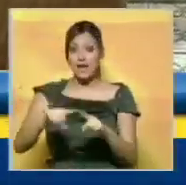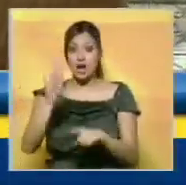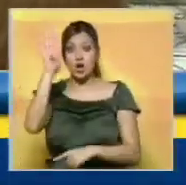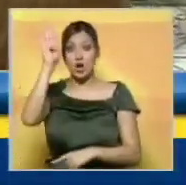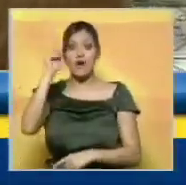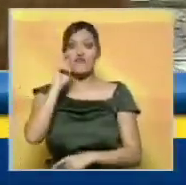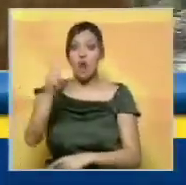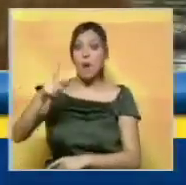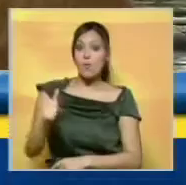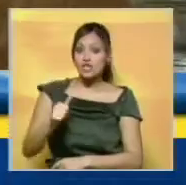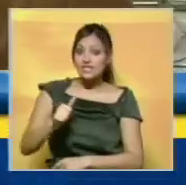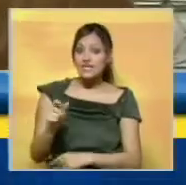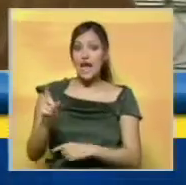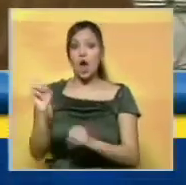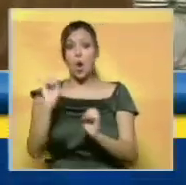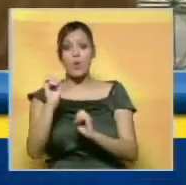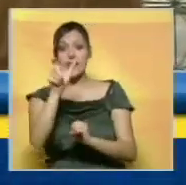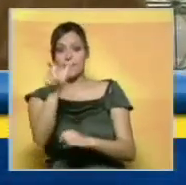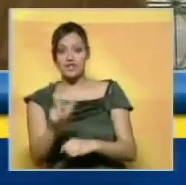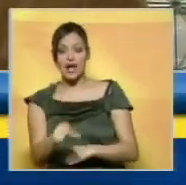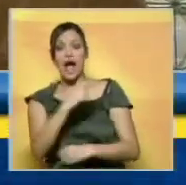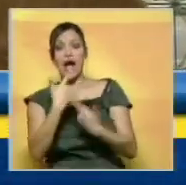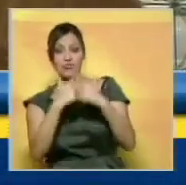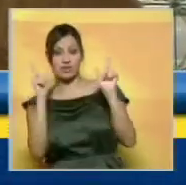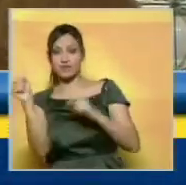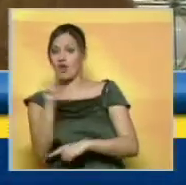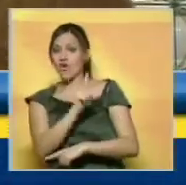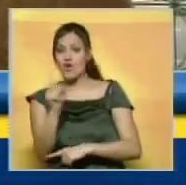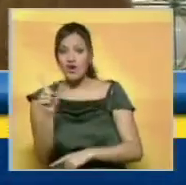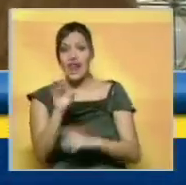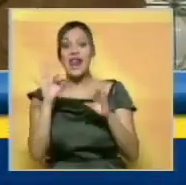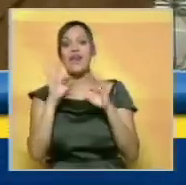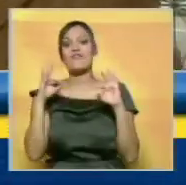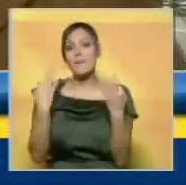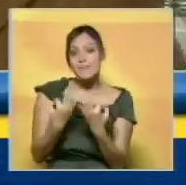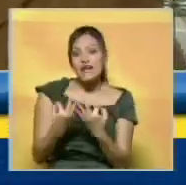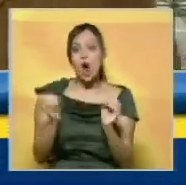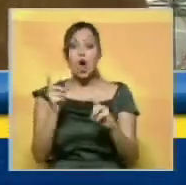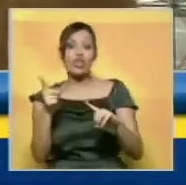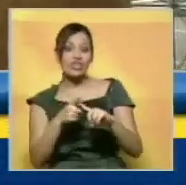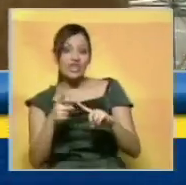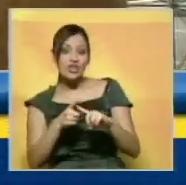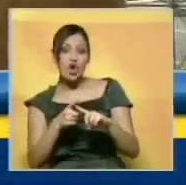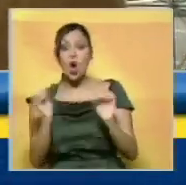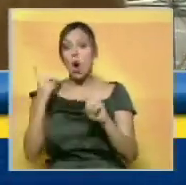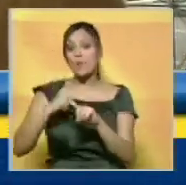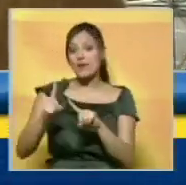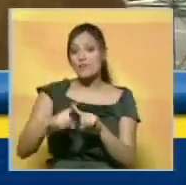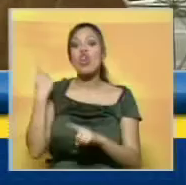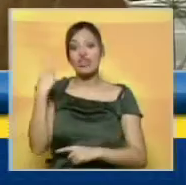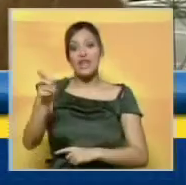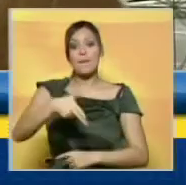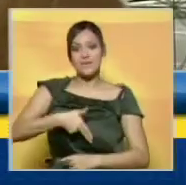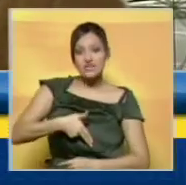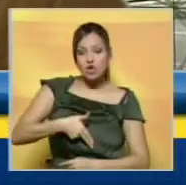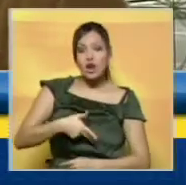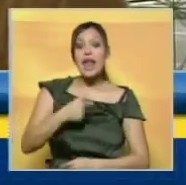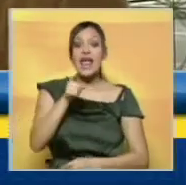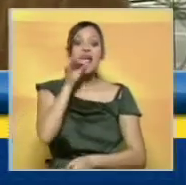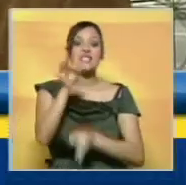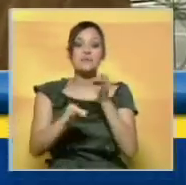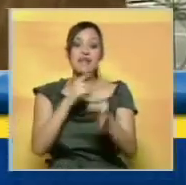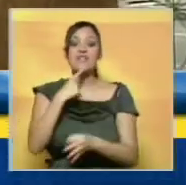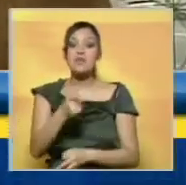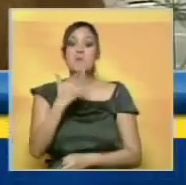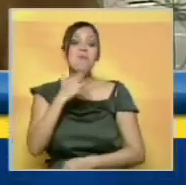a un policía, ni a una persona autorizada, sino a un familiar, a un tío, a un primo. Y el argumento que te dan es que